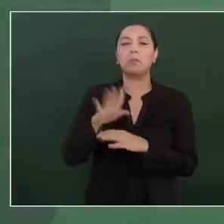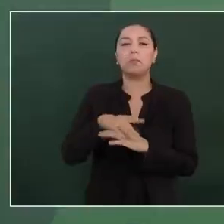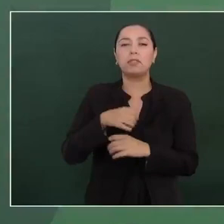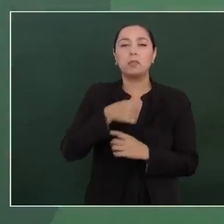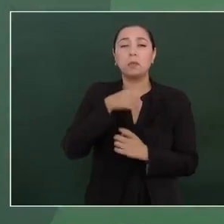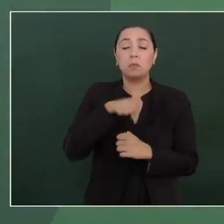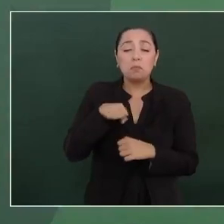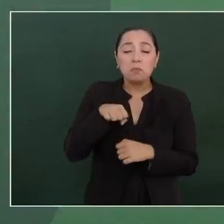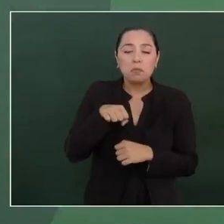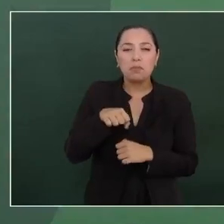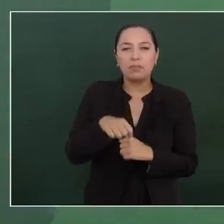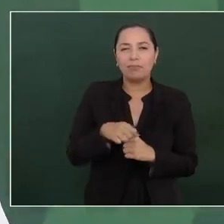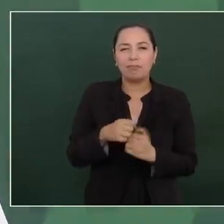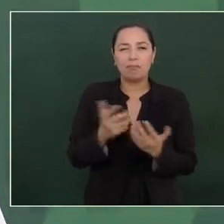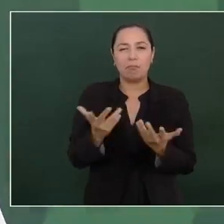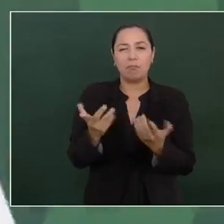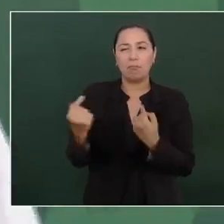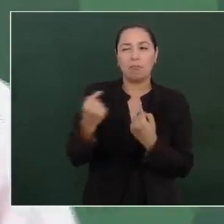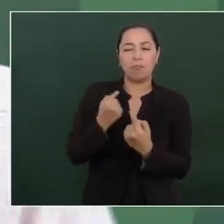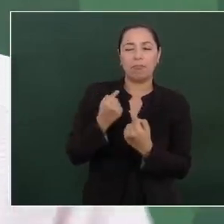chocheando.